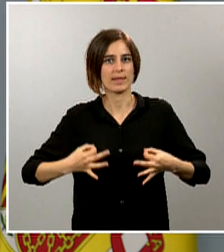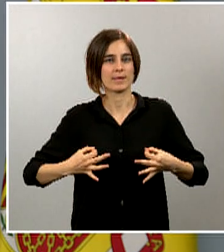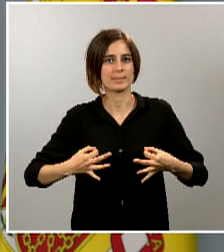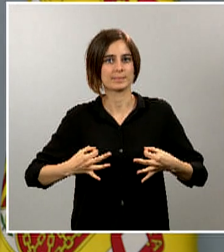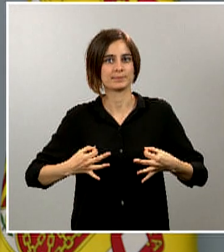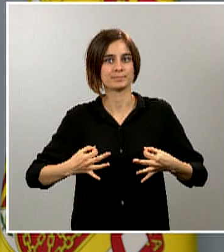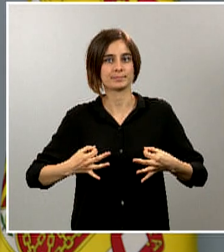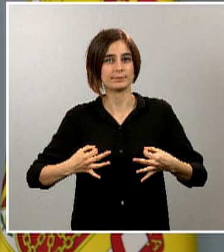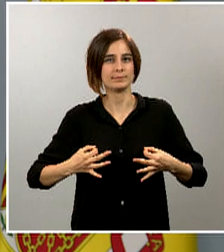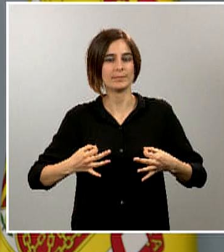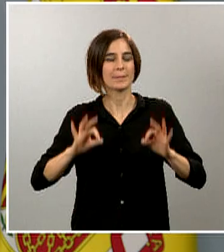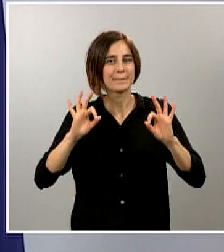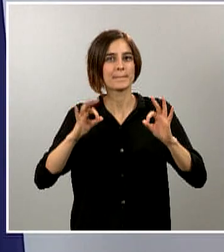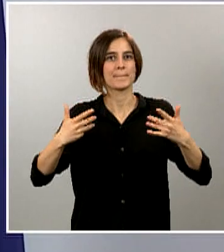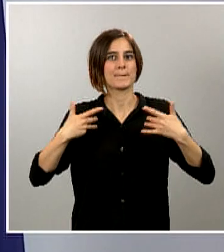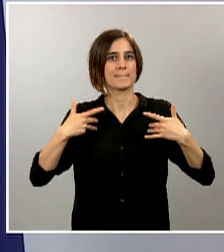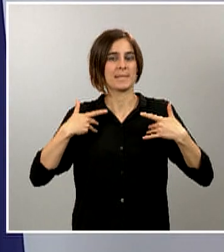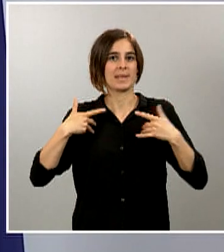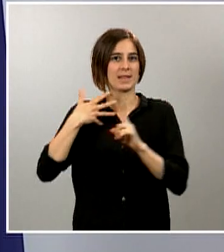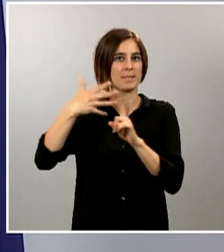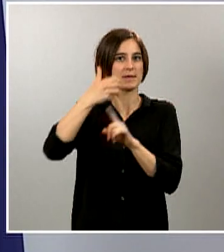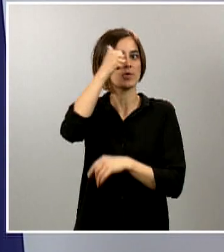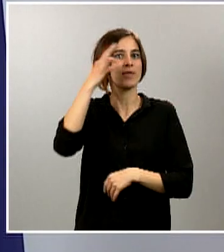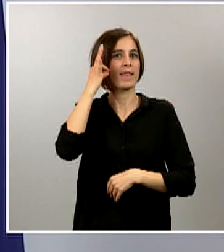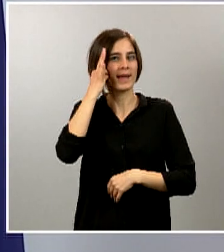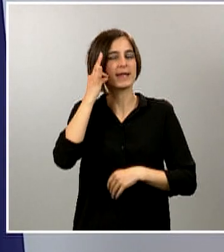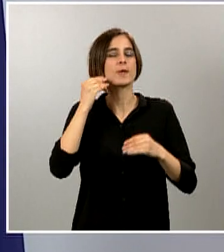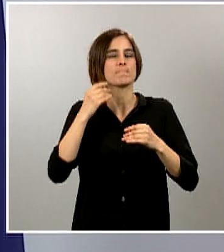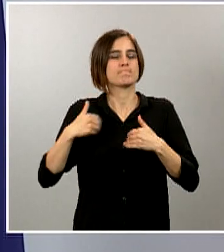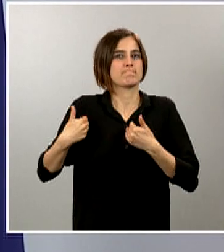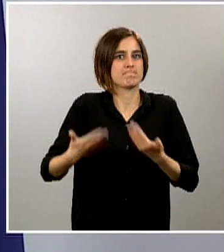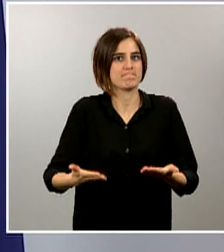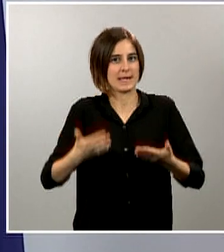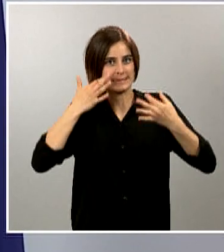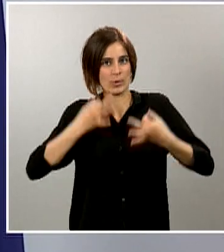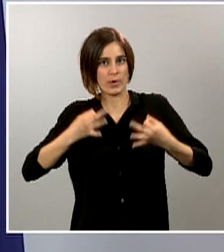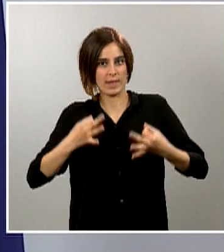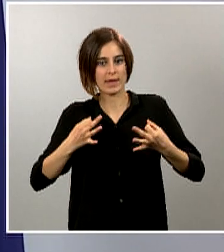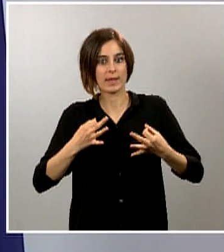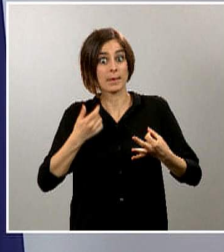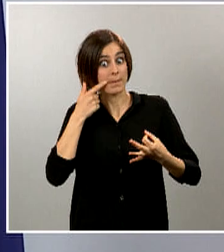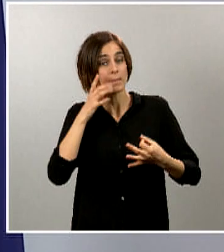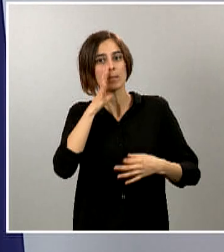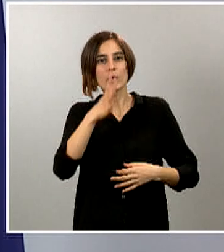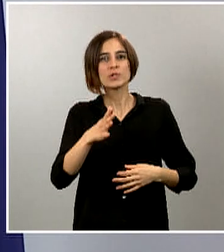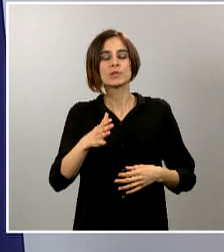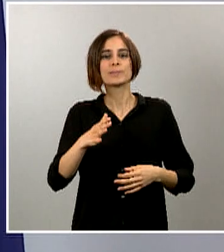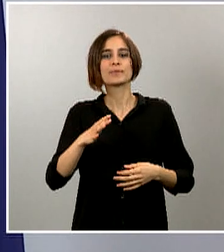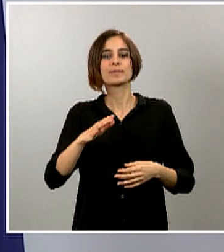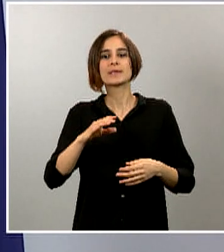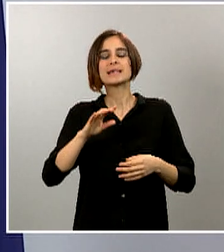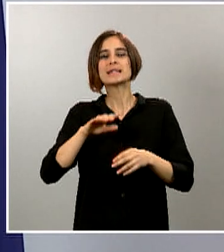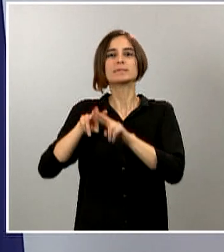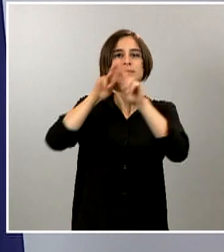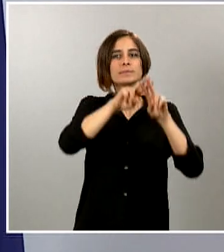de violencia de género. En ese sentido, se han hecho revaluaciones de sus sistemas y situaciones de riesgo, se han hecho más